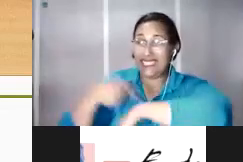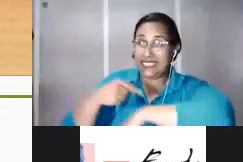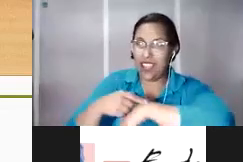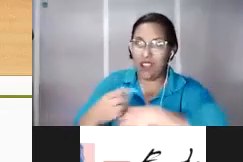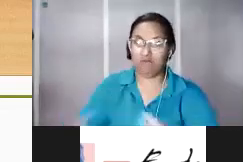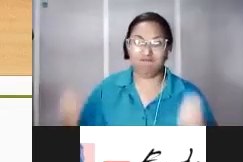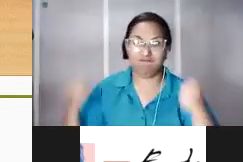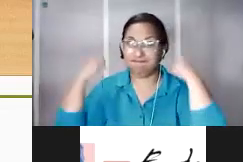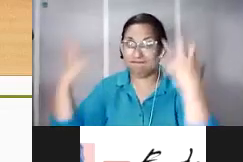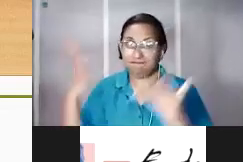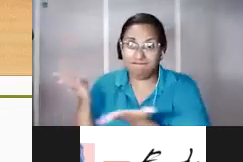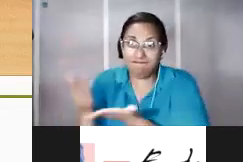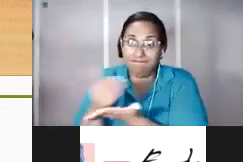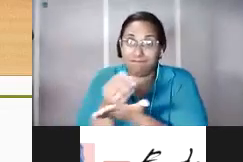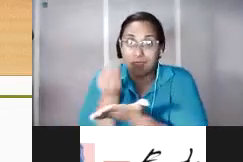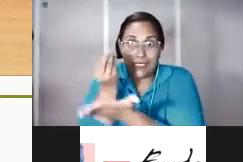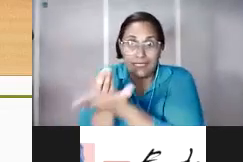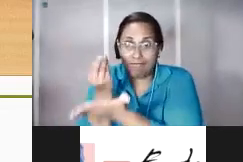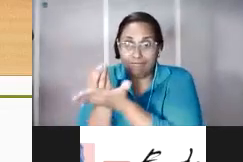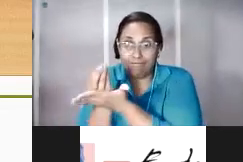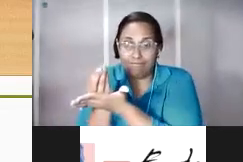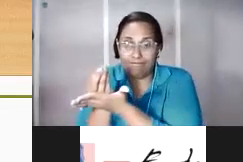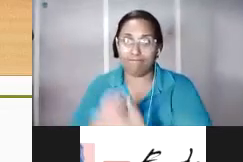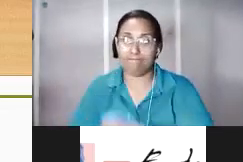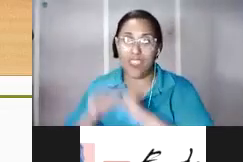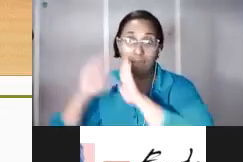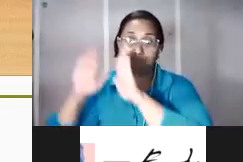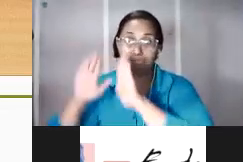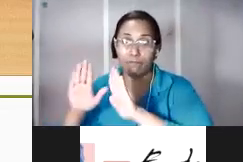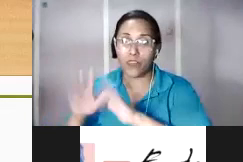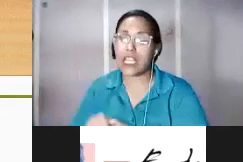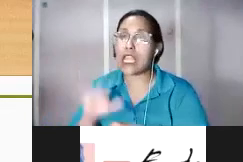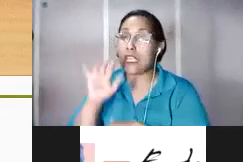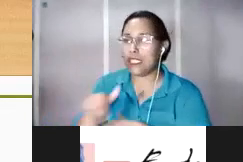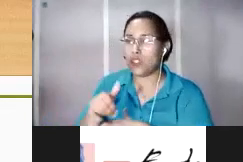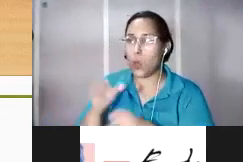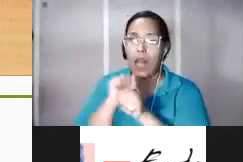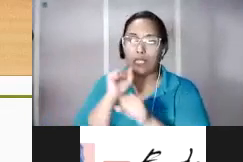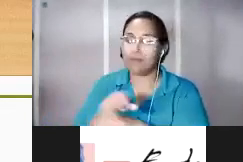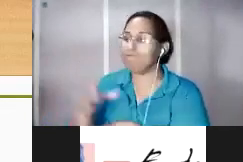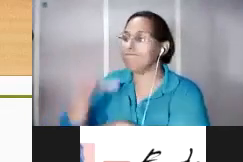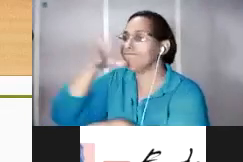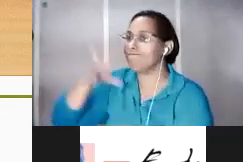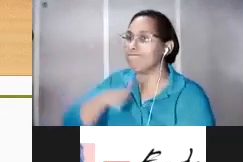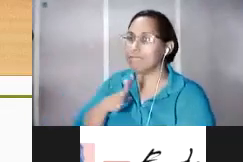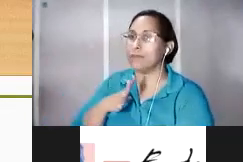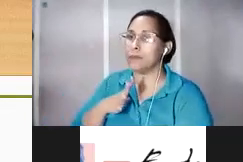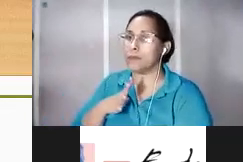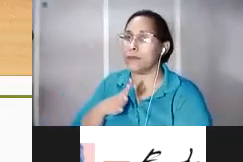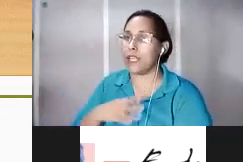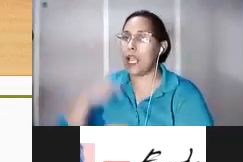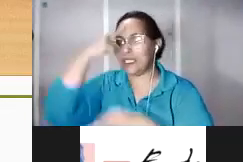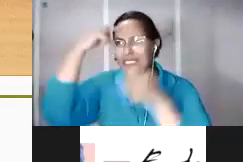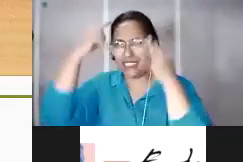monto formidable. Y eran las mujeres, las féminas, las que decidían